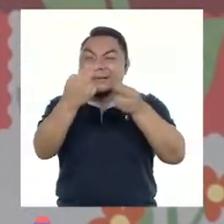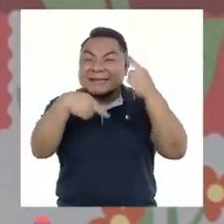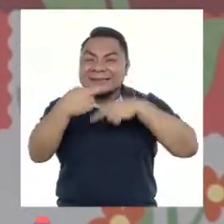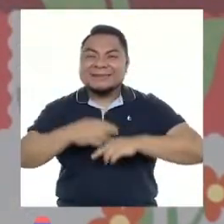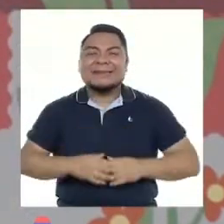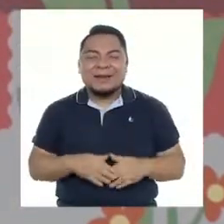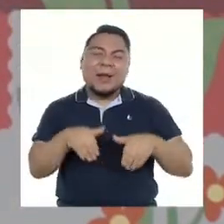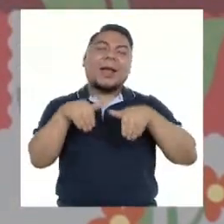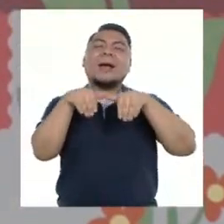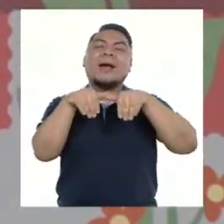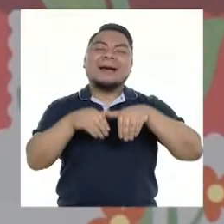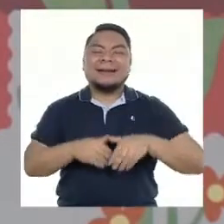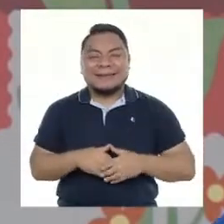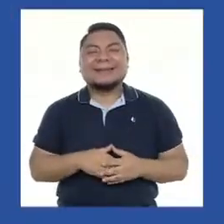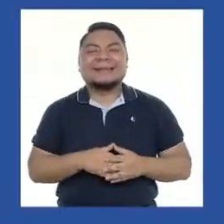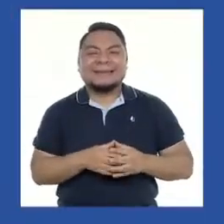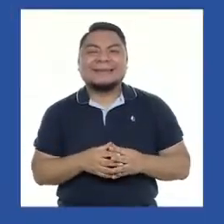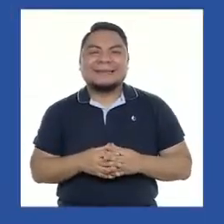Casa.